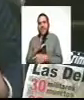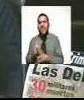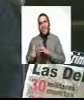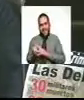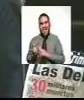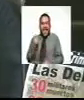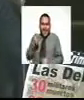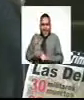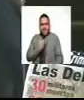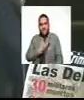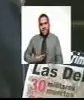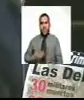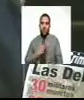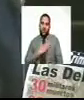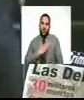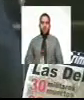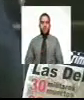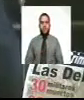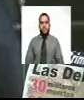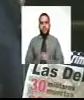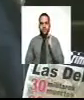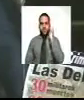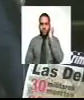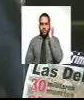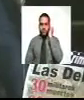Uribe. Yo quisiera,